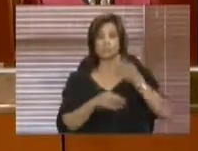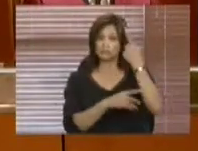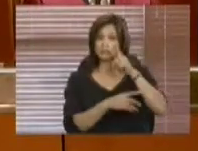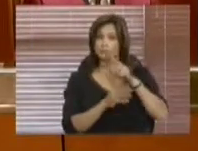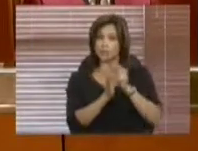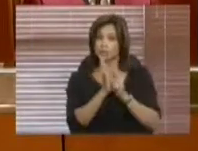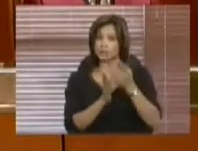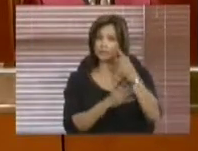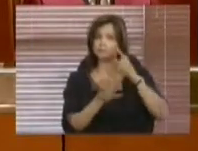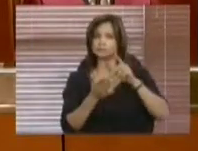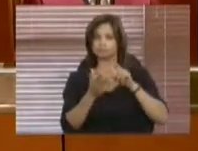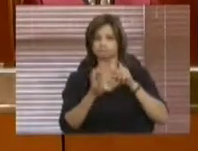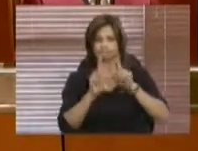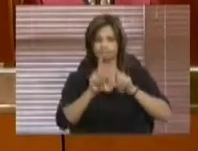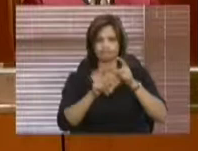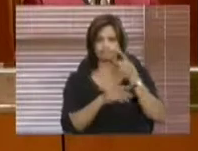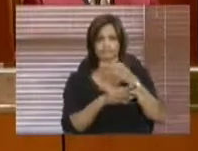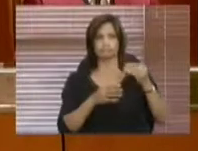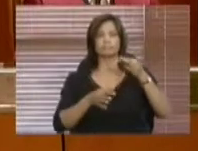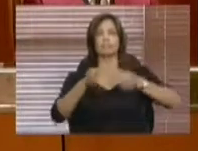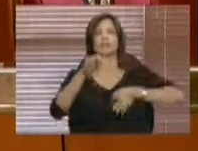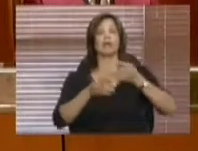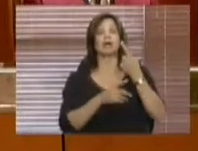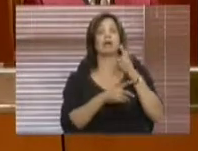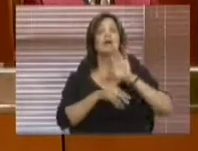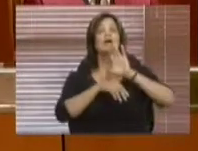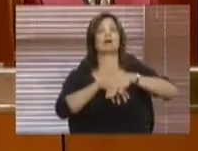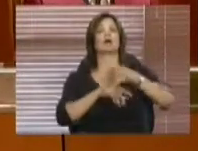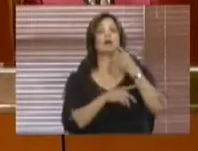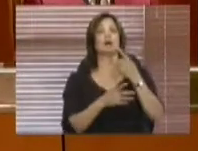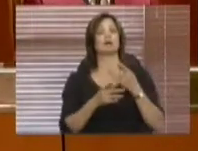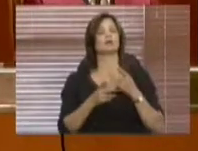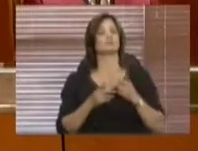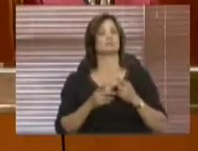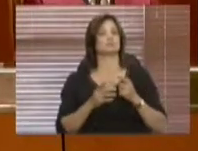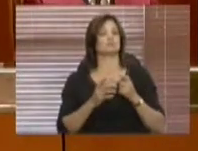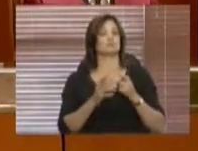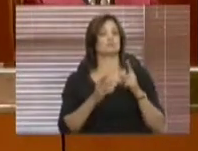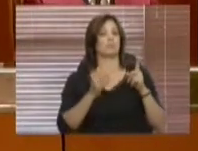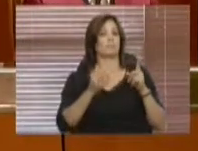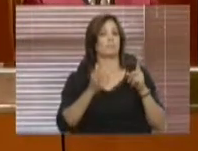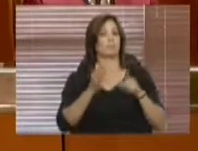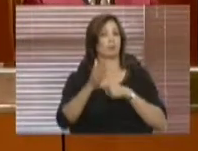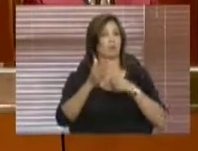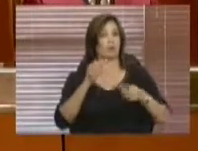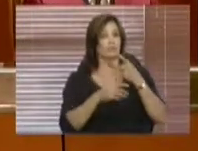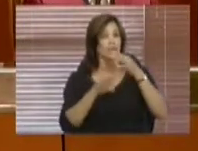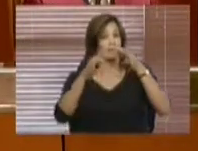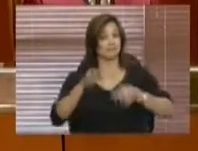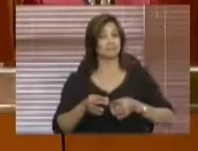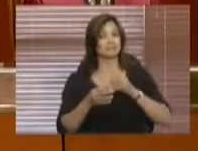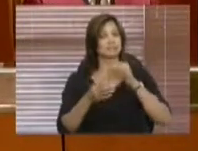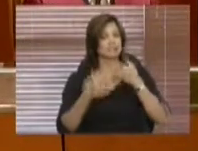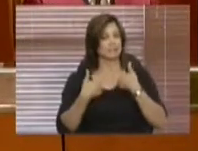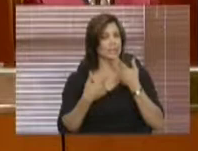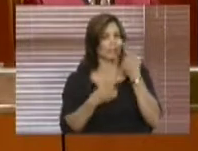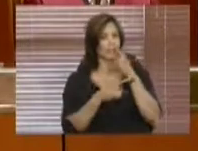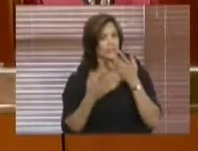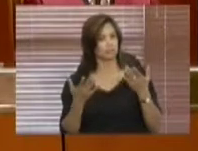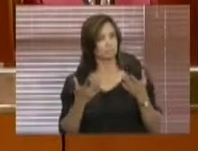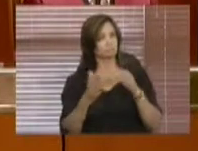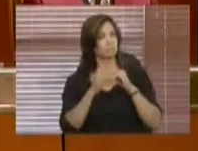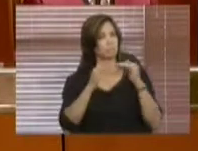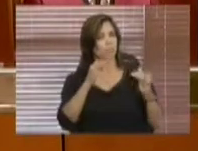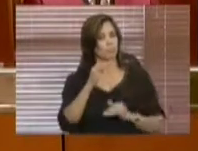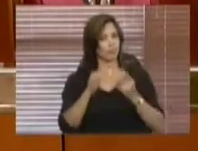disposición de la ley de casación que prohíbe interponer el recurso de casación contra aquellas sentencias que contengan condenaciones